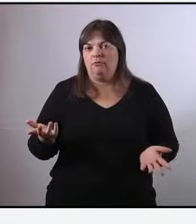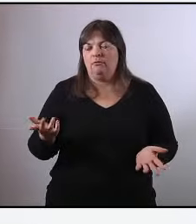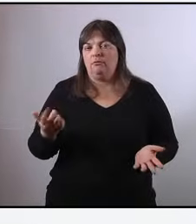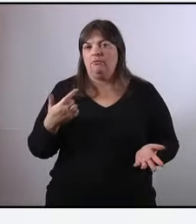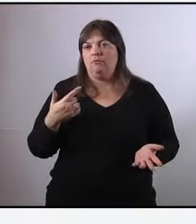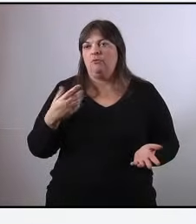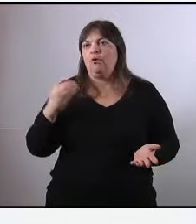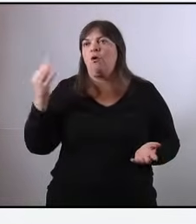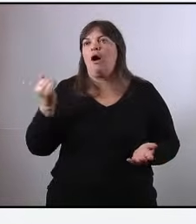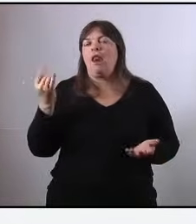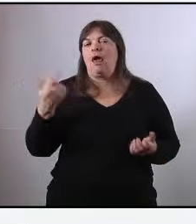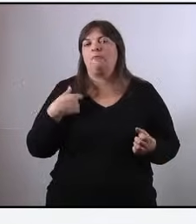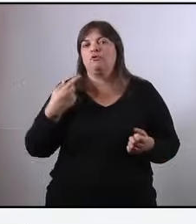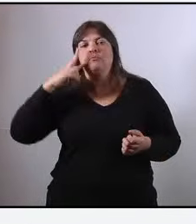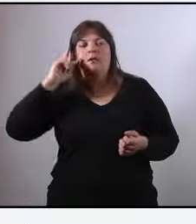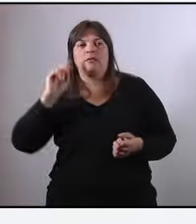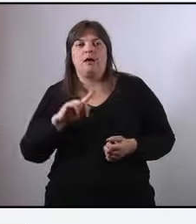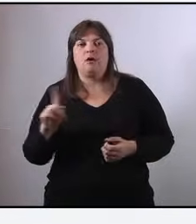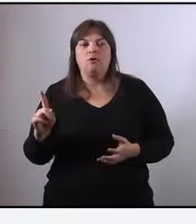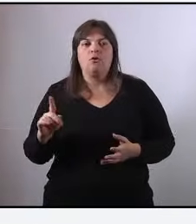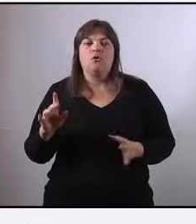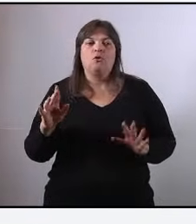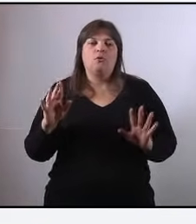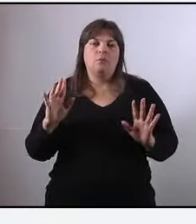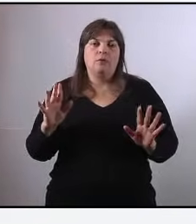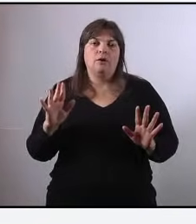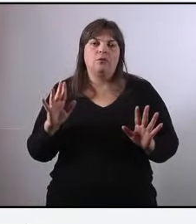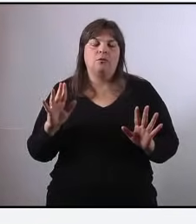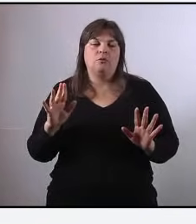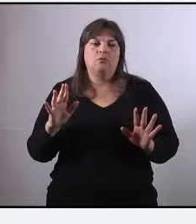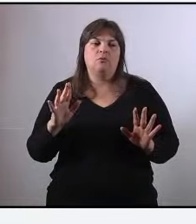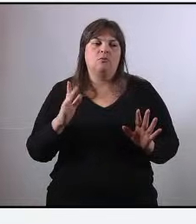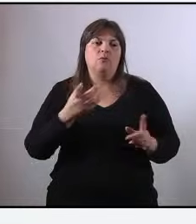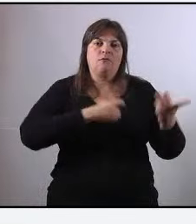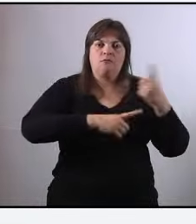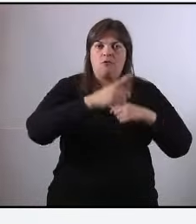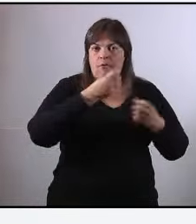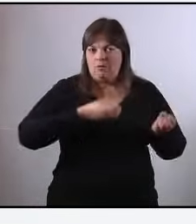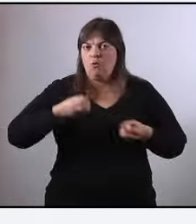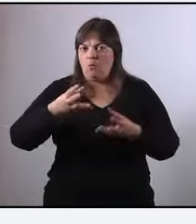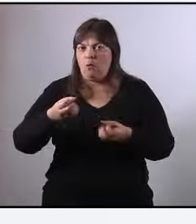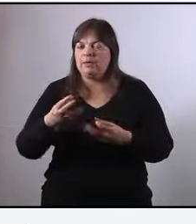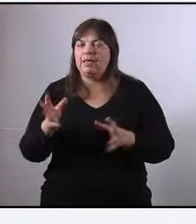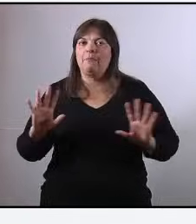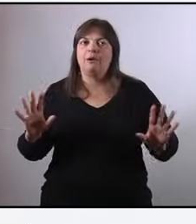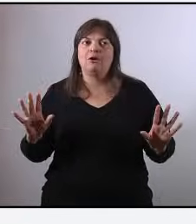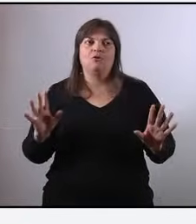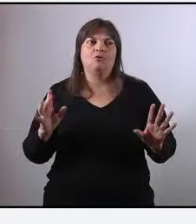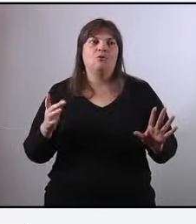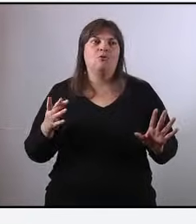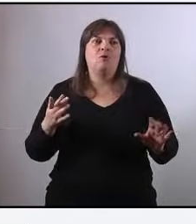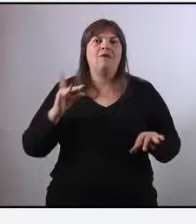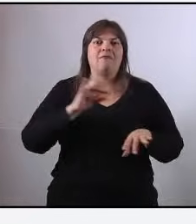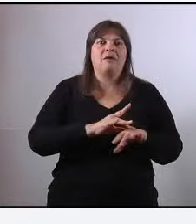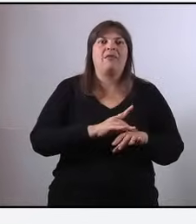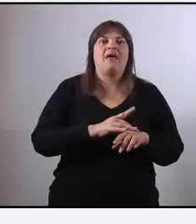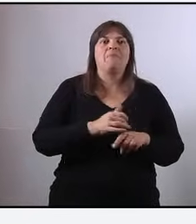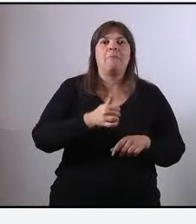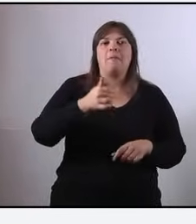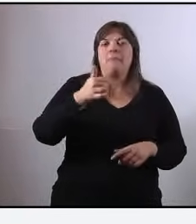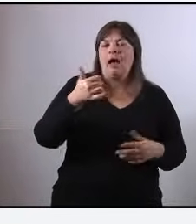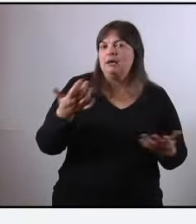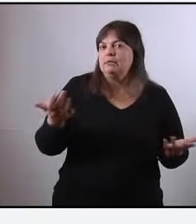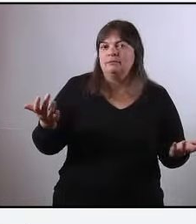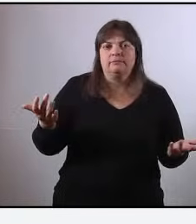encantaría, no soy experta en la materia, lo haremos ahora y le trasladaremos la información, pero yo no creo que cada vez tengamos más